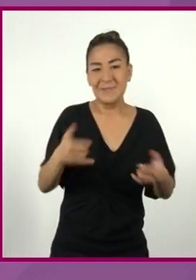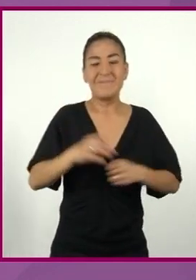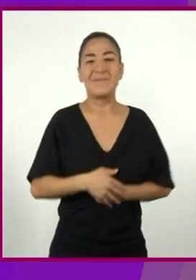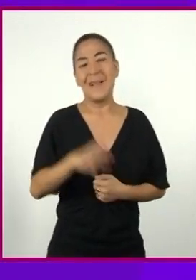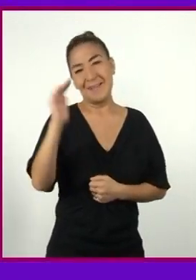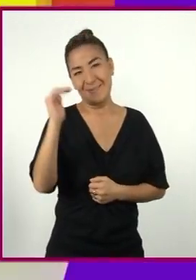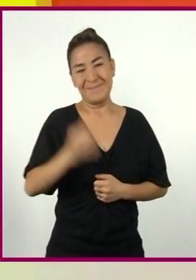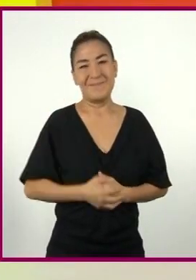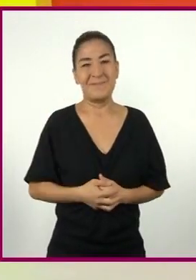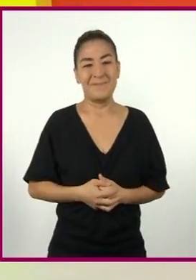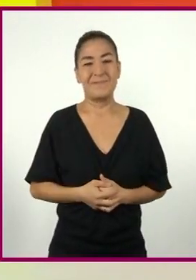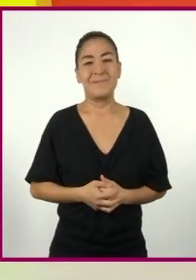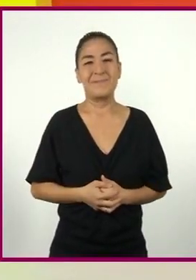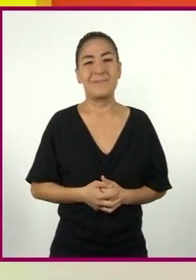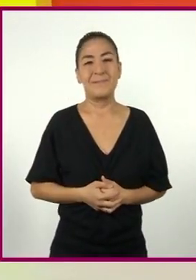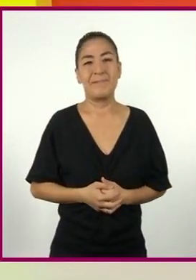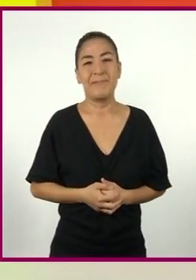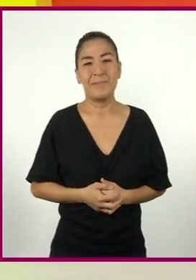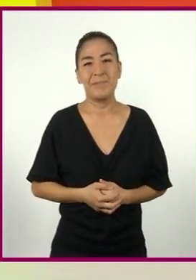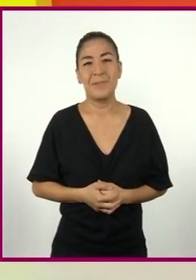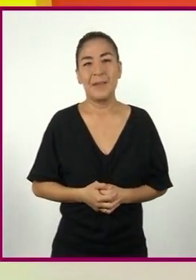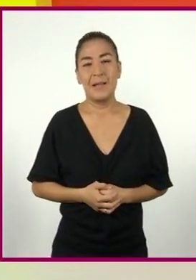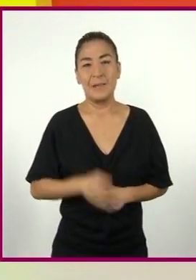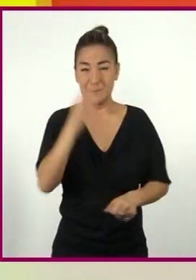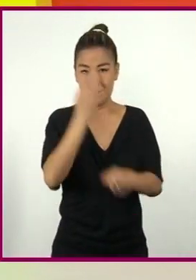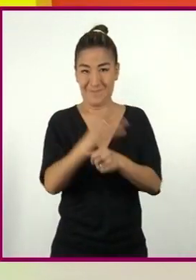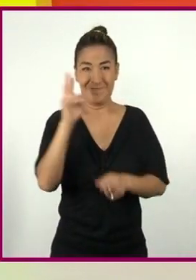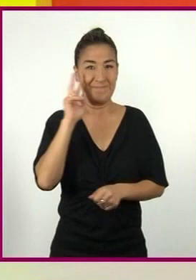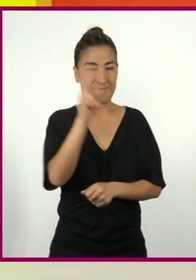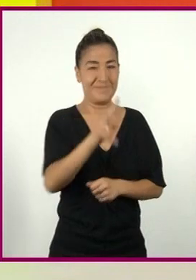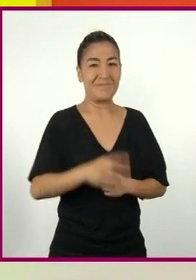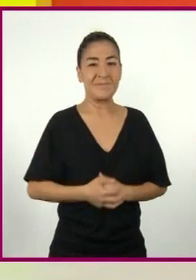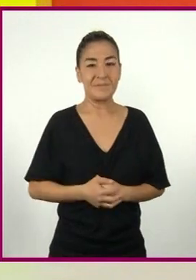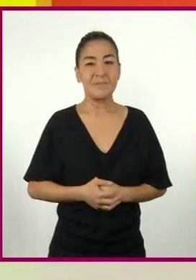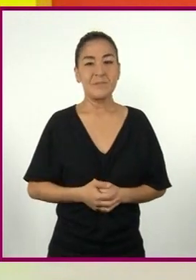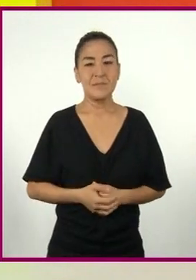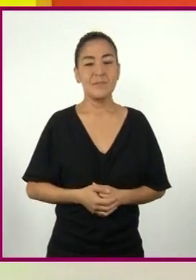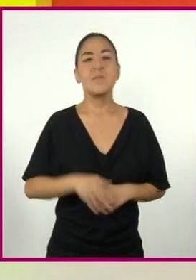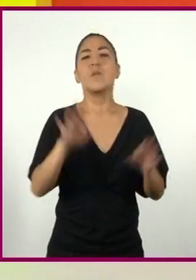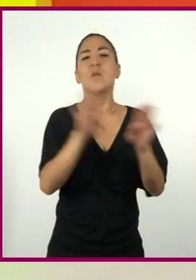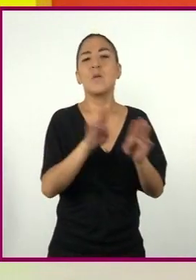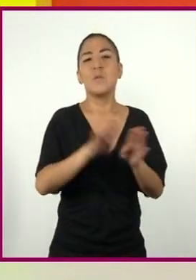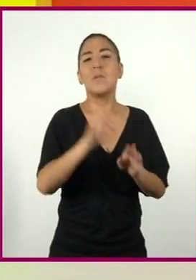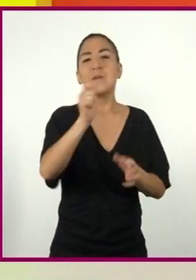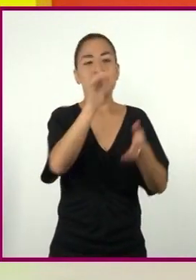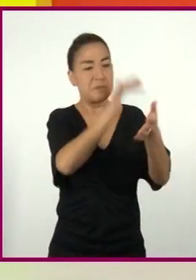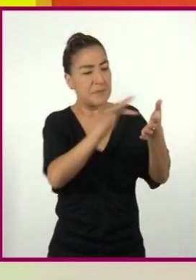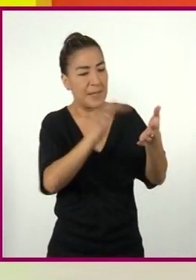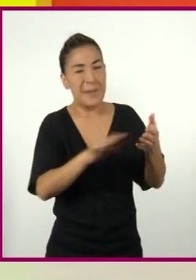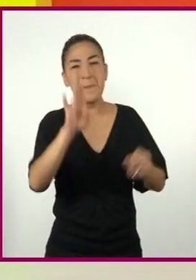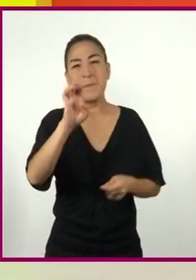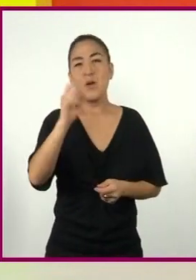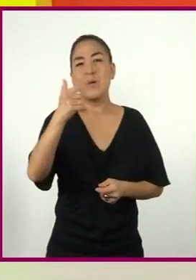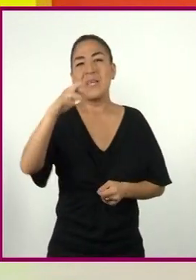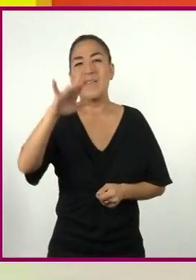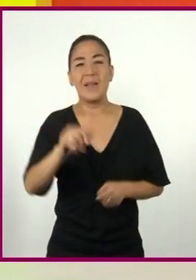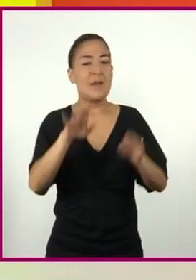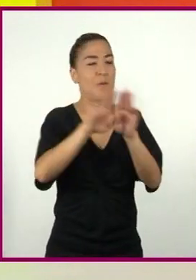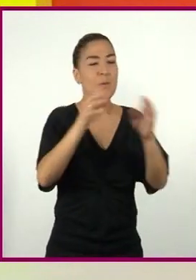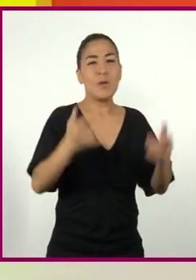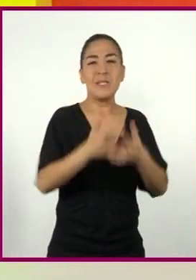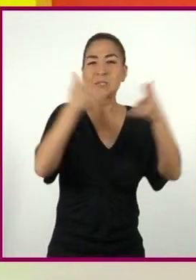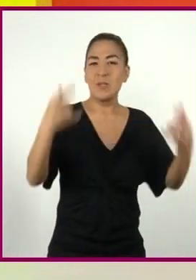Adiós. Como acabamos de escuchar, se lee una biografía para entender con profundidad